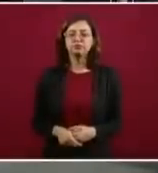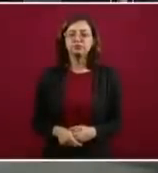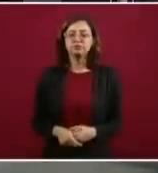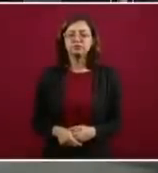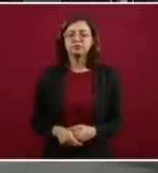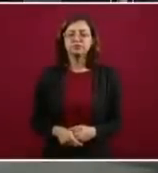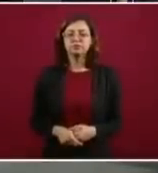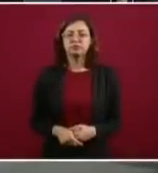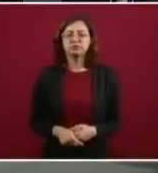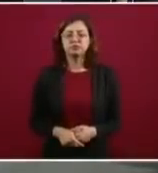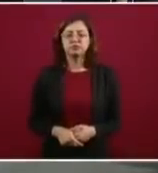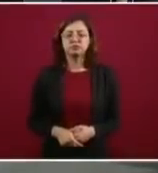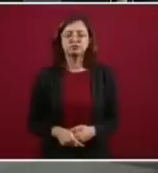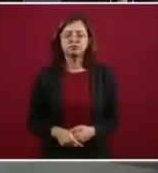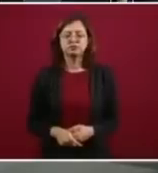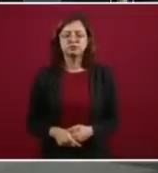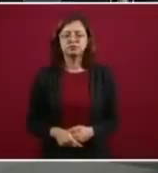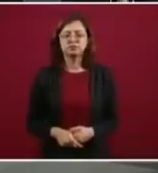Sí, pero a ver.